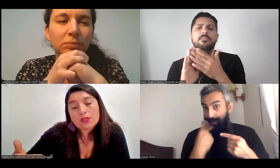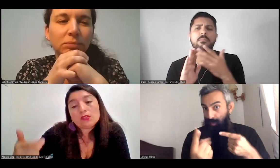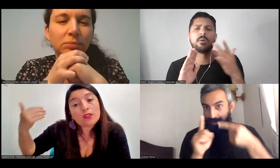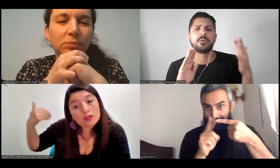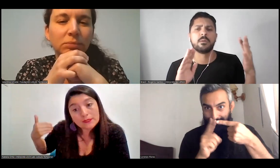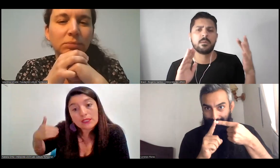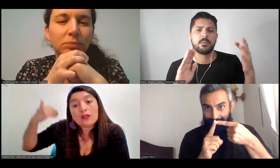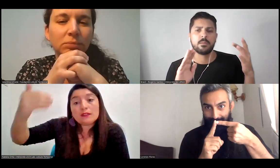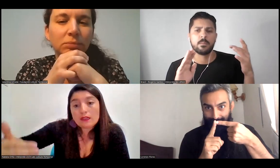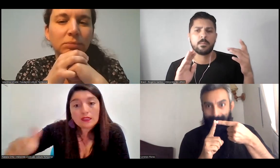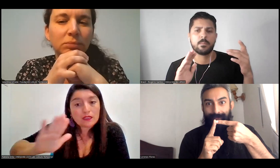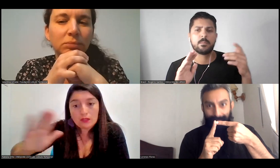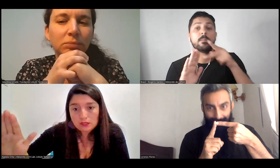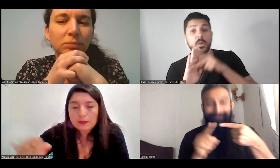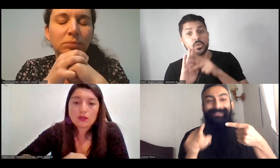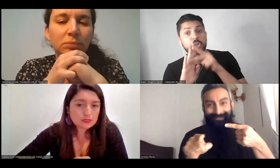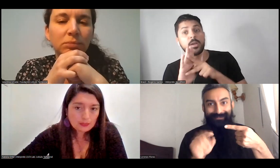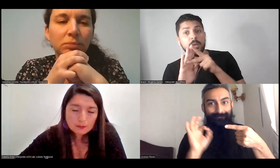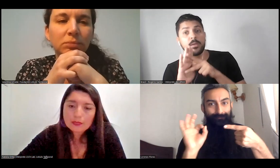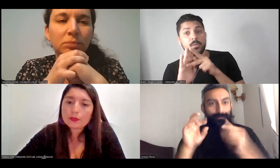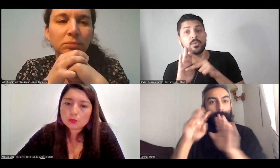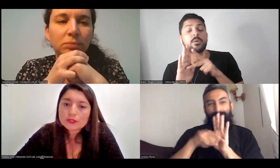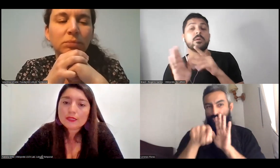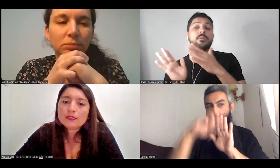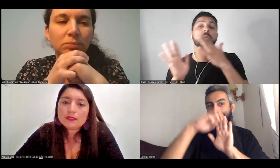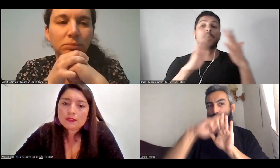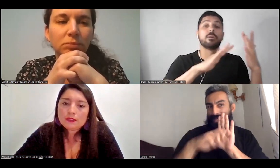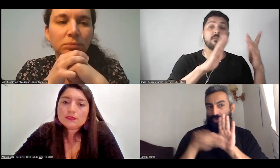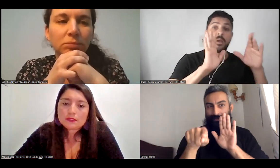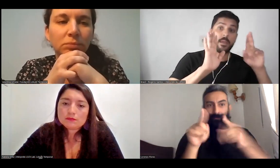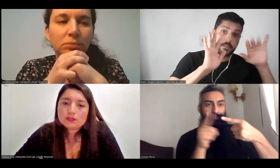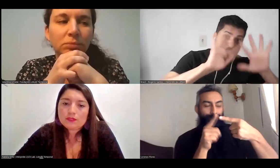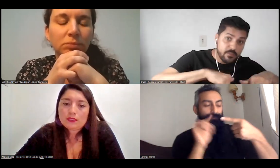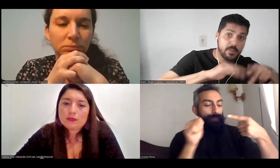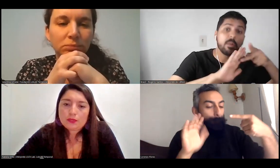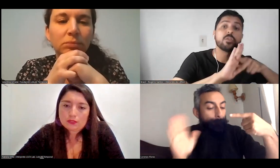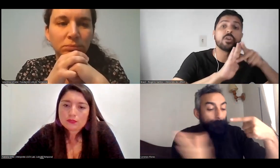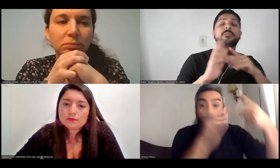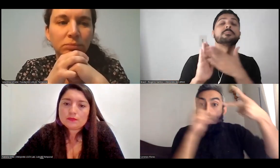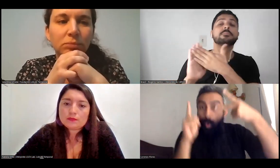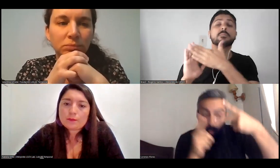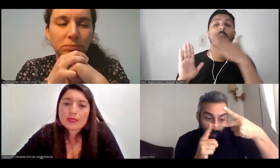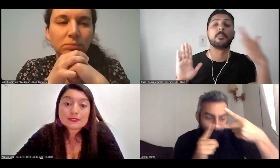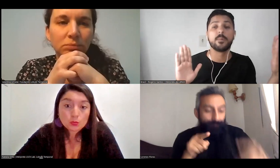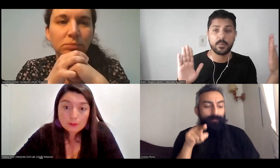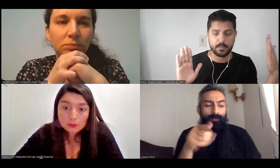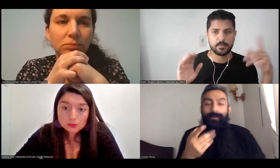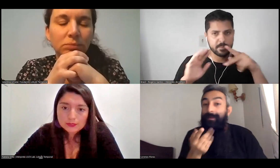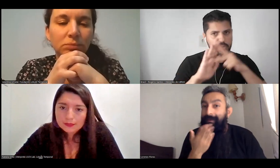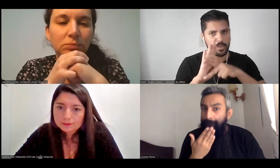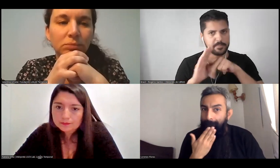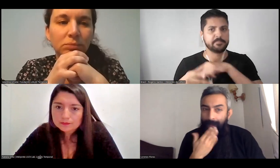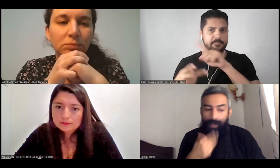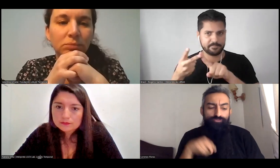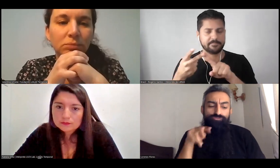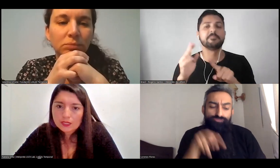realizar el proyecto desde que comenzaron hasta que ya lo terminaron? Esa es la primera pregunta, ¿sí? Sobre el proyecto. La segunda